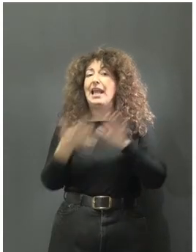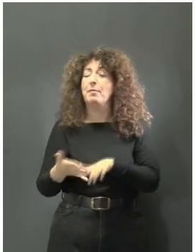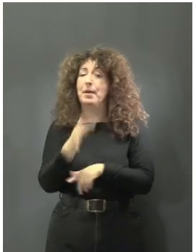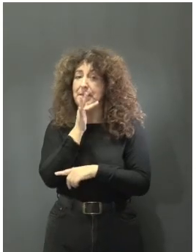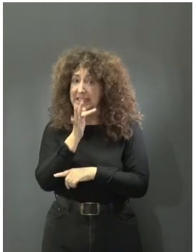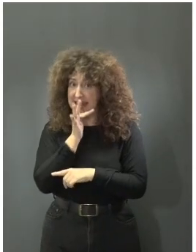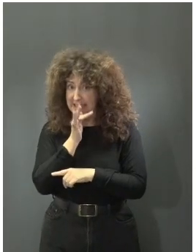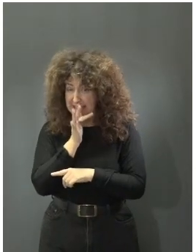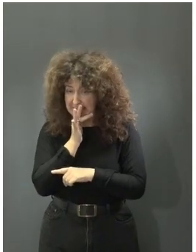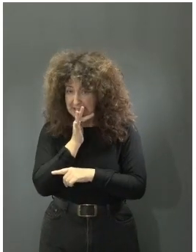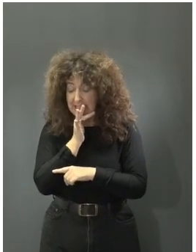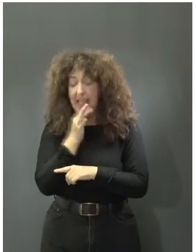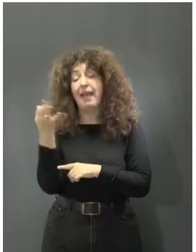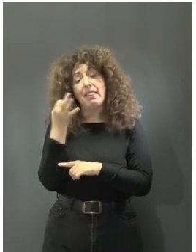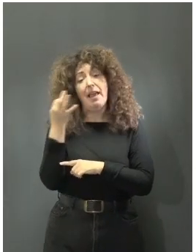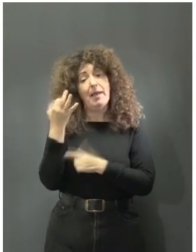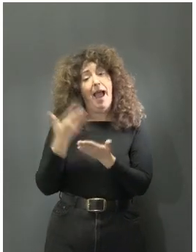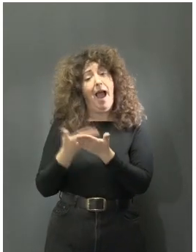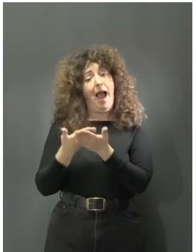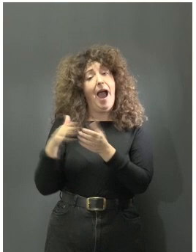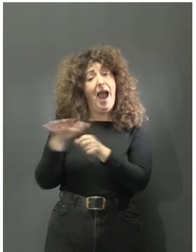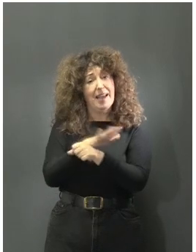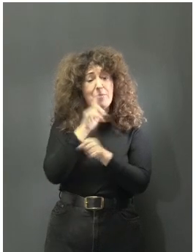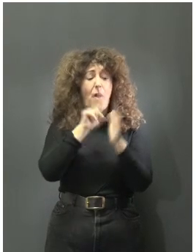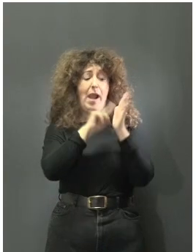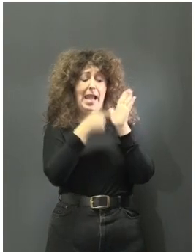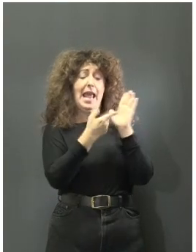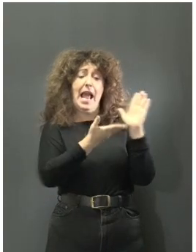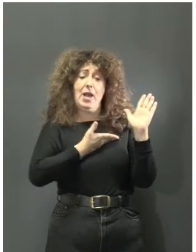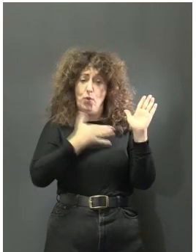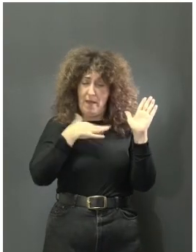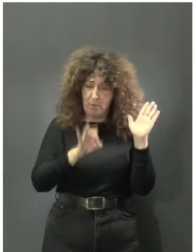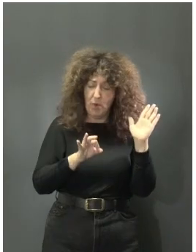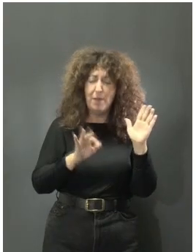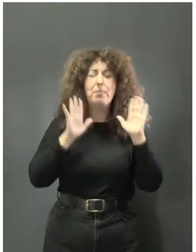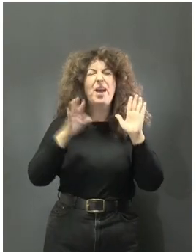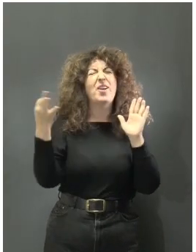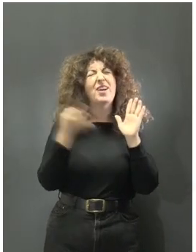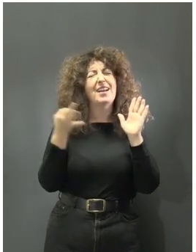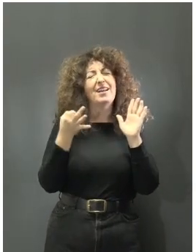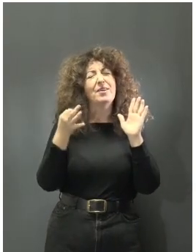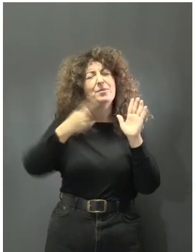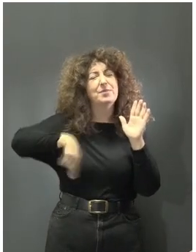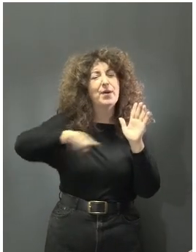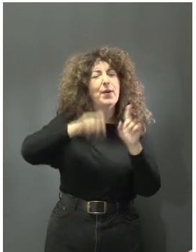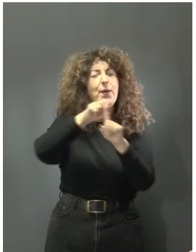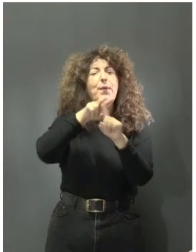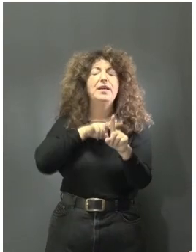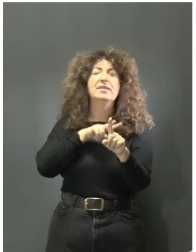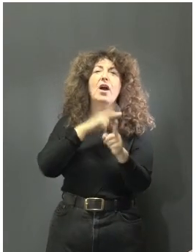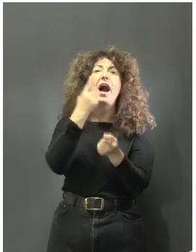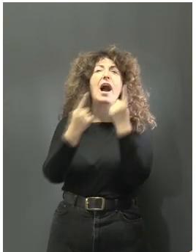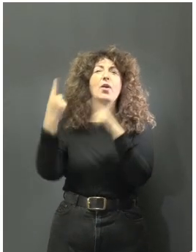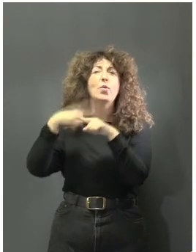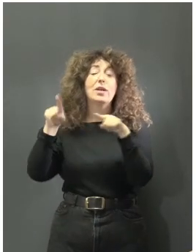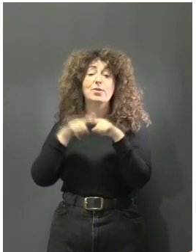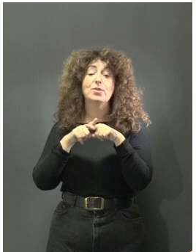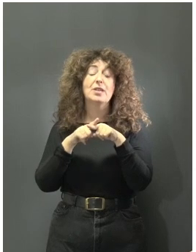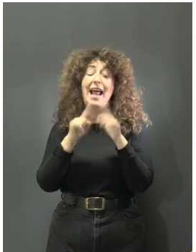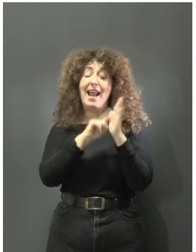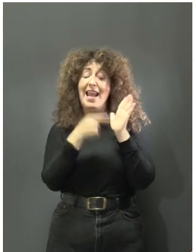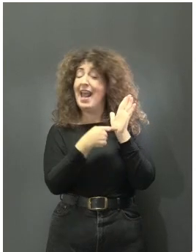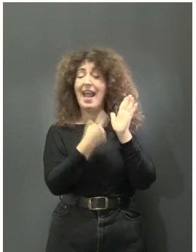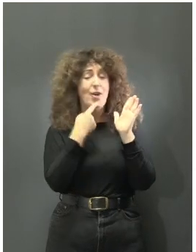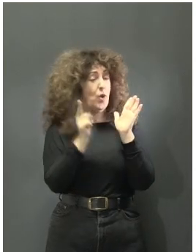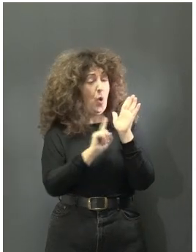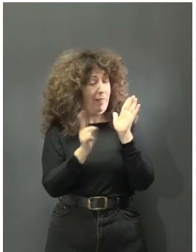y que probablemente, que hay que garantizar también, ¿no? Y que la ley podrá ayudar. Pero creo que sí que hay que tener la visión de que hay determinadas cosas que no están en la ley, que